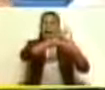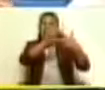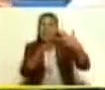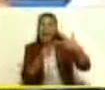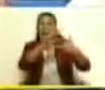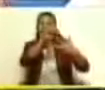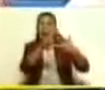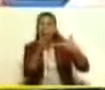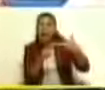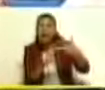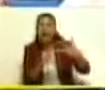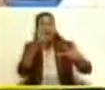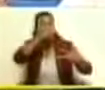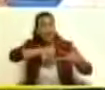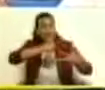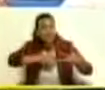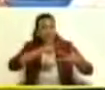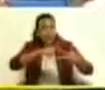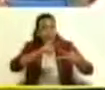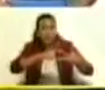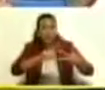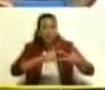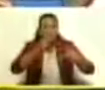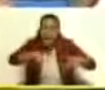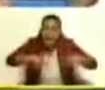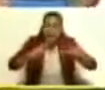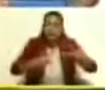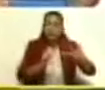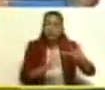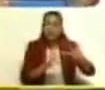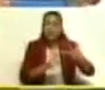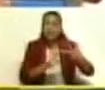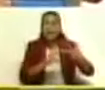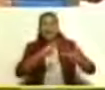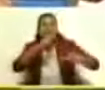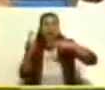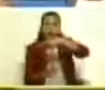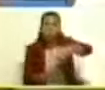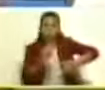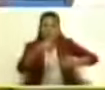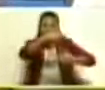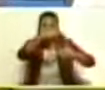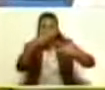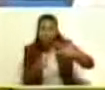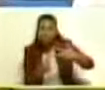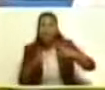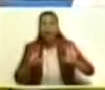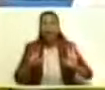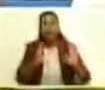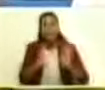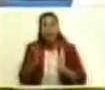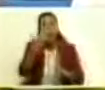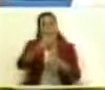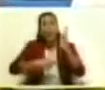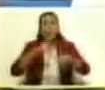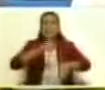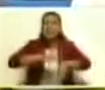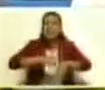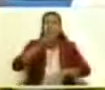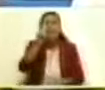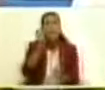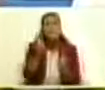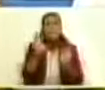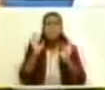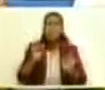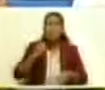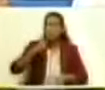3R.net, resistencia, renacimiento y revolución, en el marco de una nueva época de